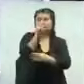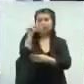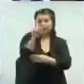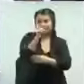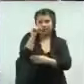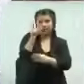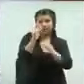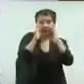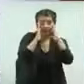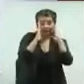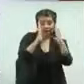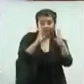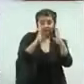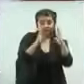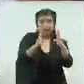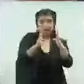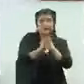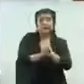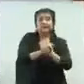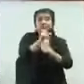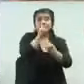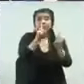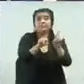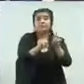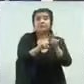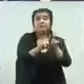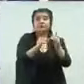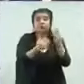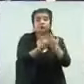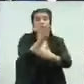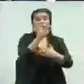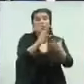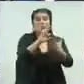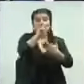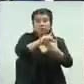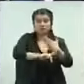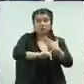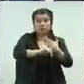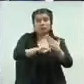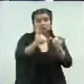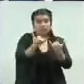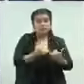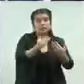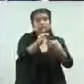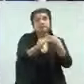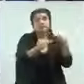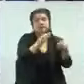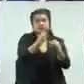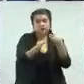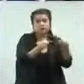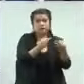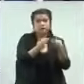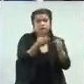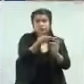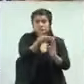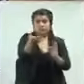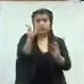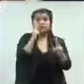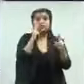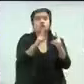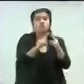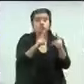aclarar. Sobre los proyectos nuevos, como ya señalábamos, les dejaremos a ustedes